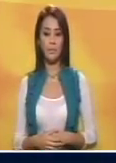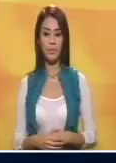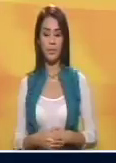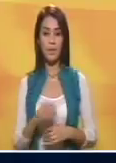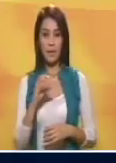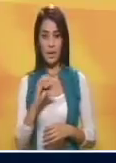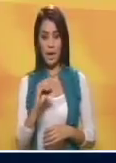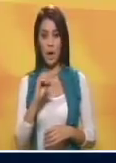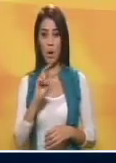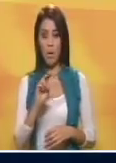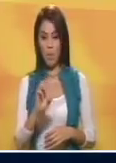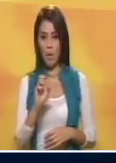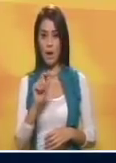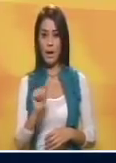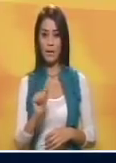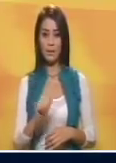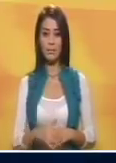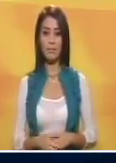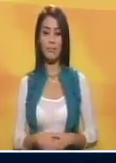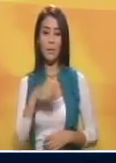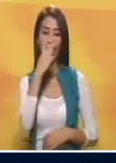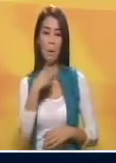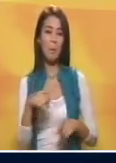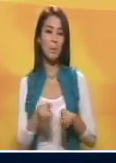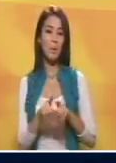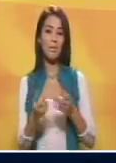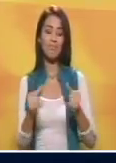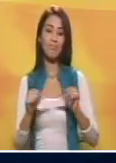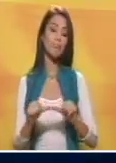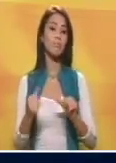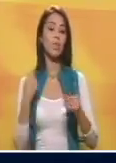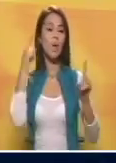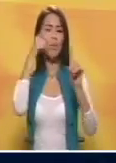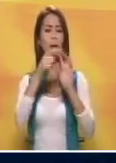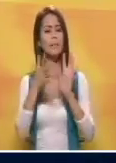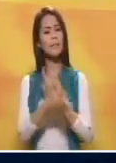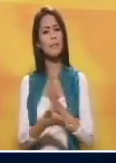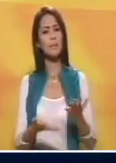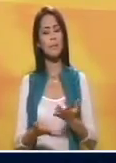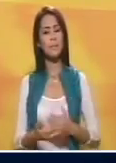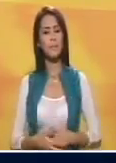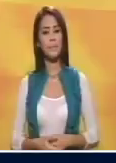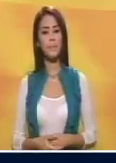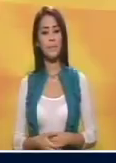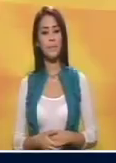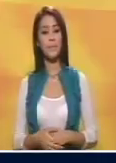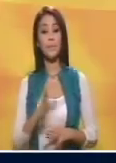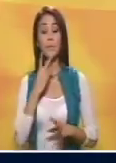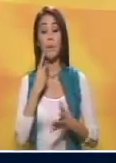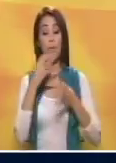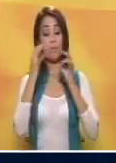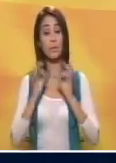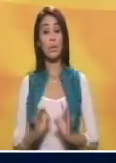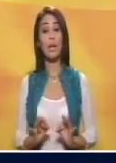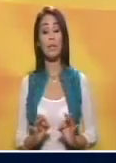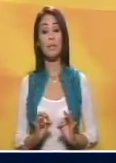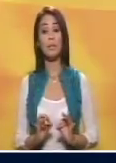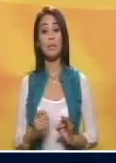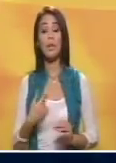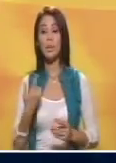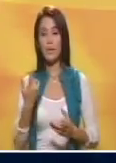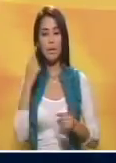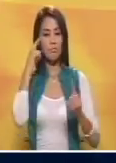OEA es muy pobre, no sirve a los objetivos, al menos formales, para los cuales se